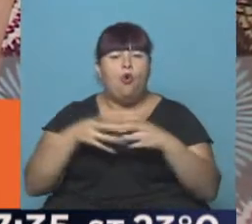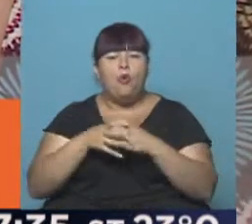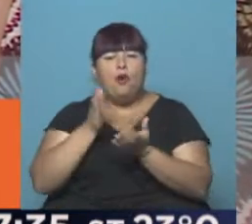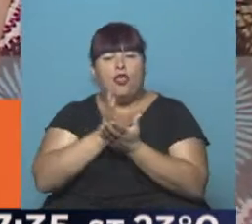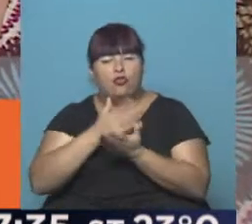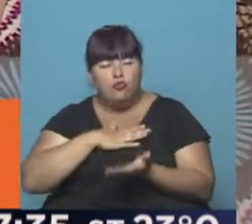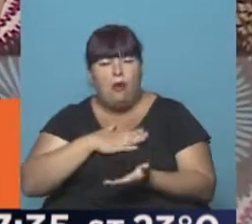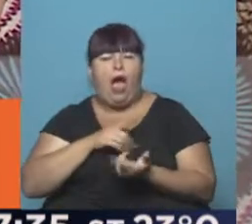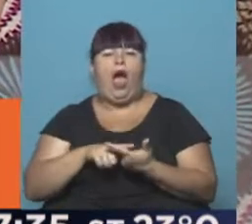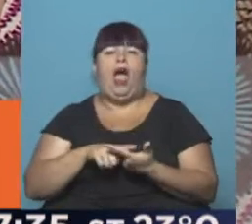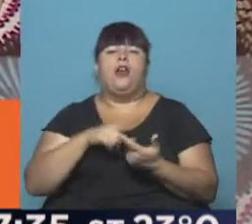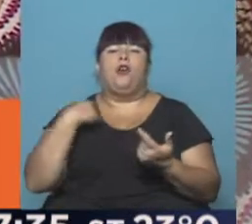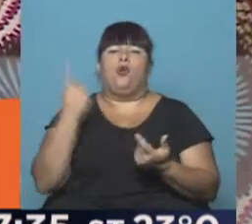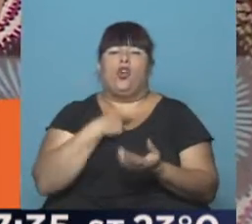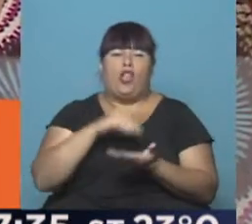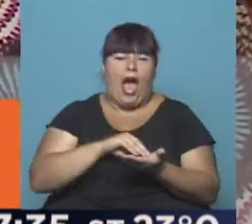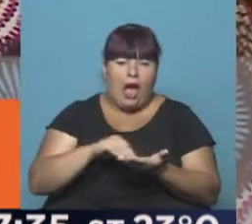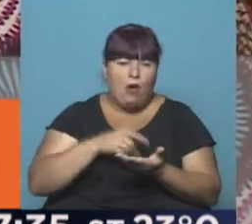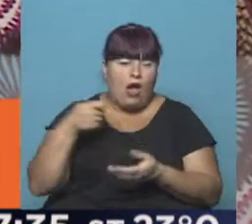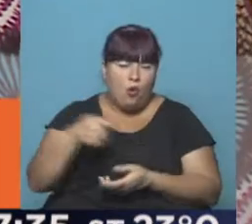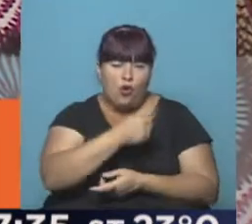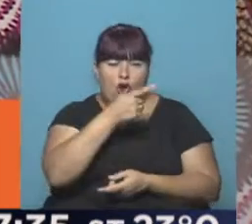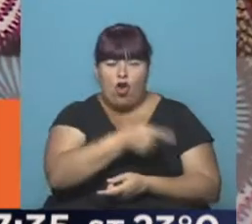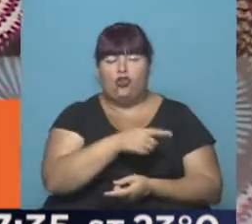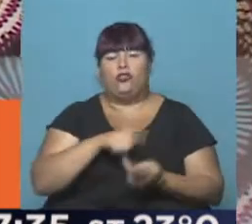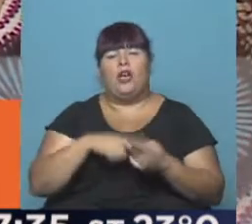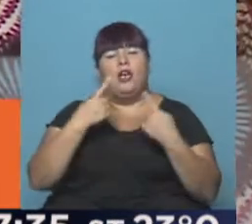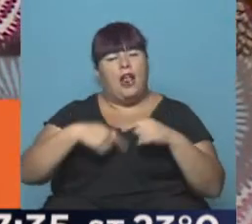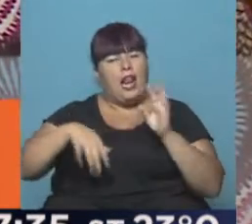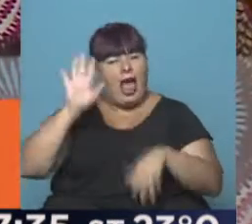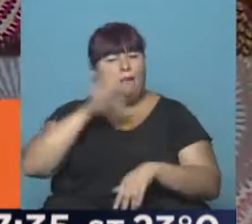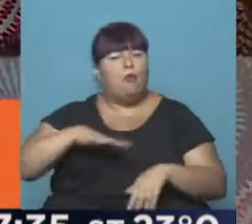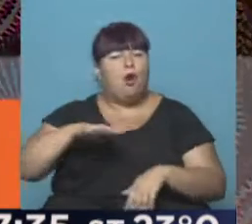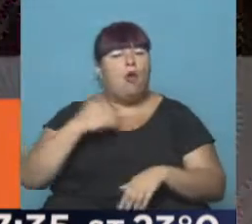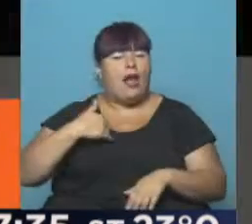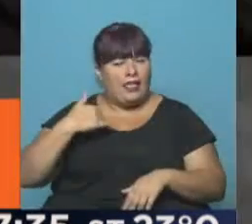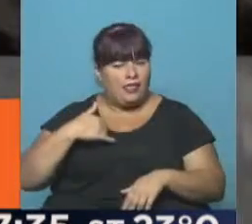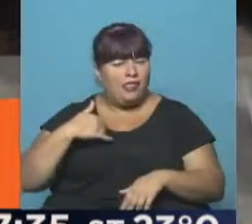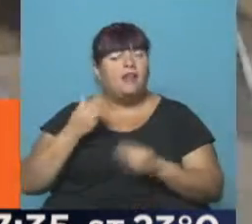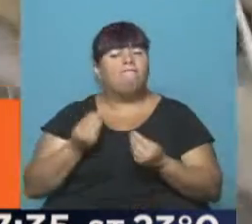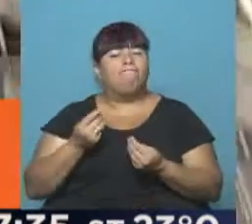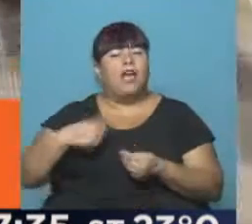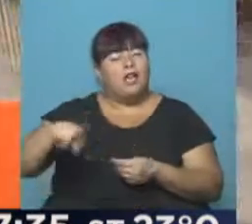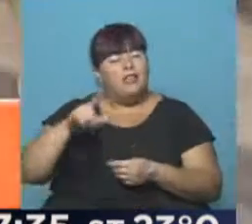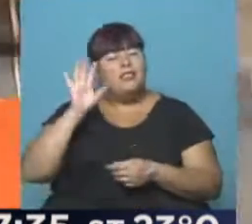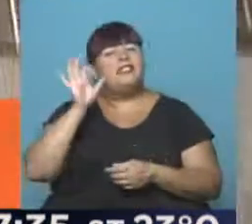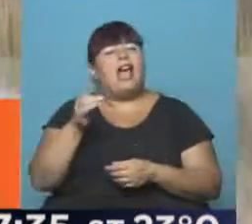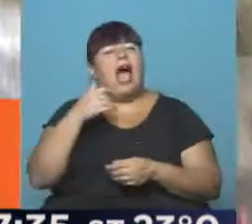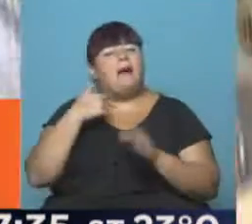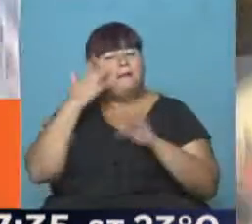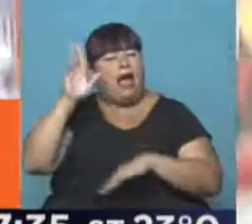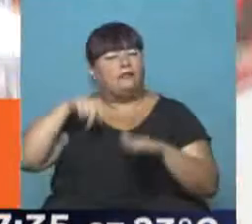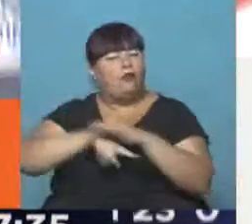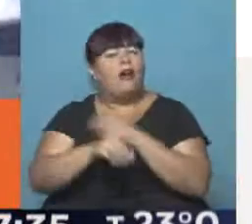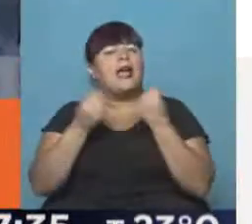de derechos humanos, de nuestros abogados querellantes y de gran parte del pueblo argentino que conoció un poco más de